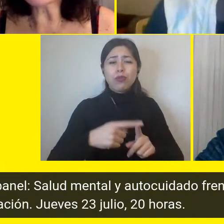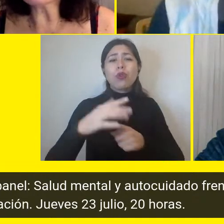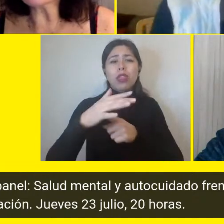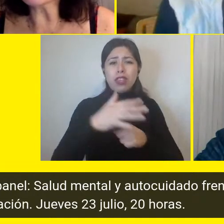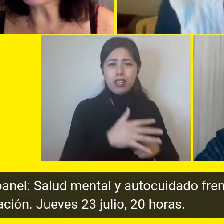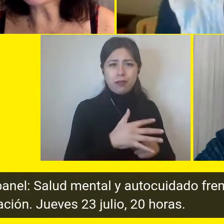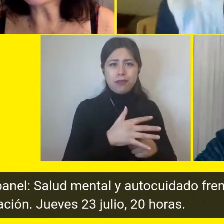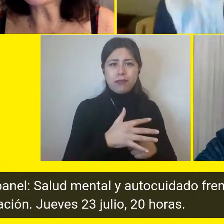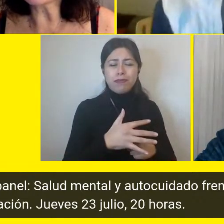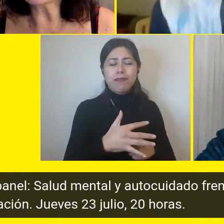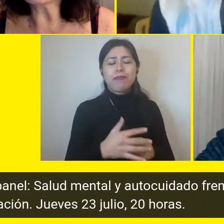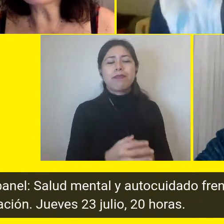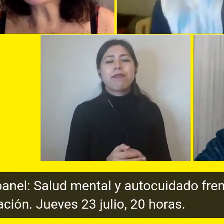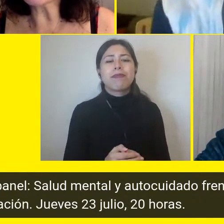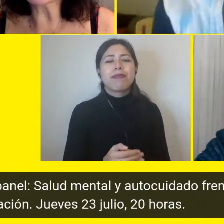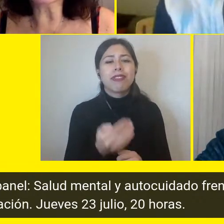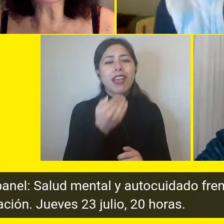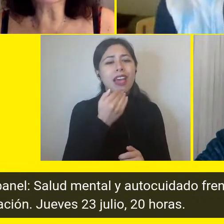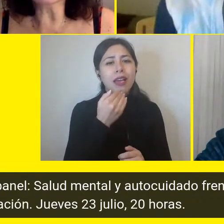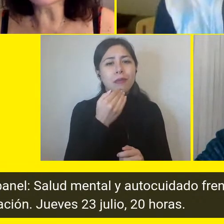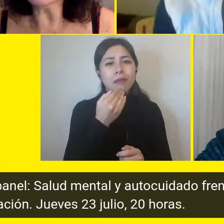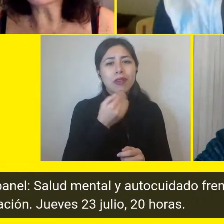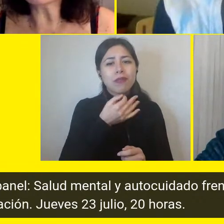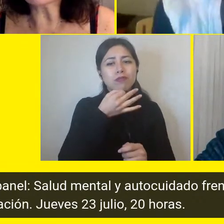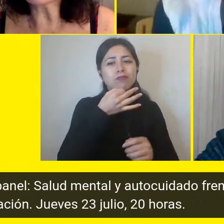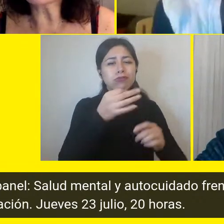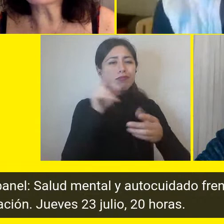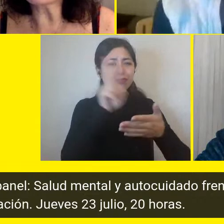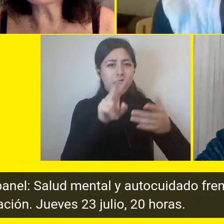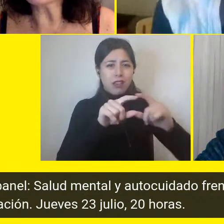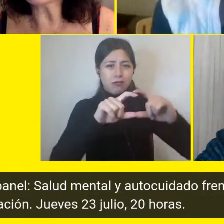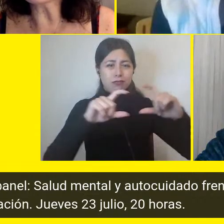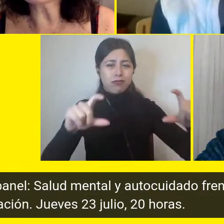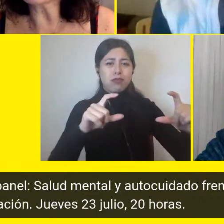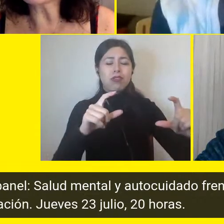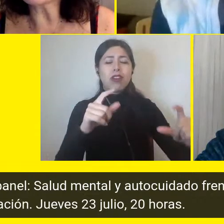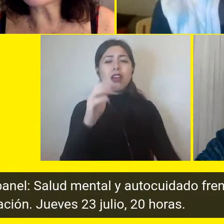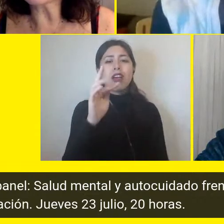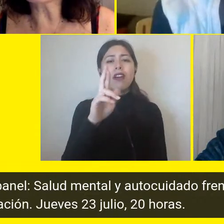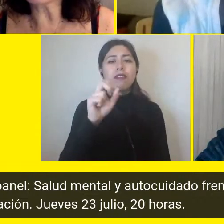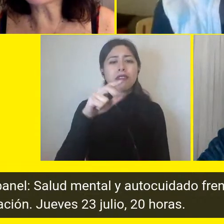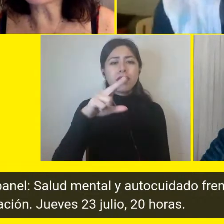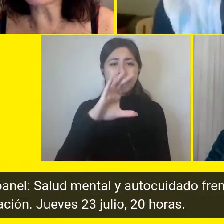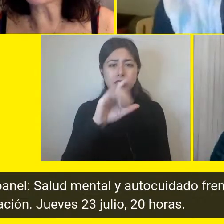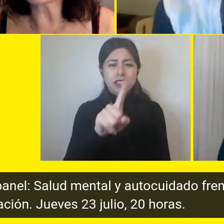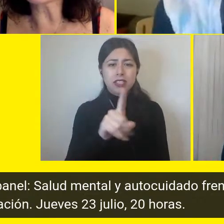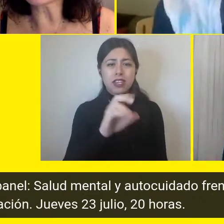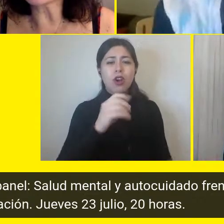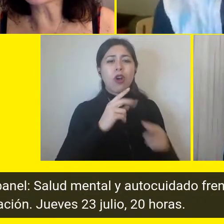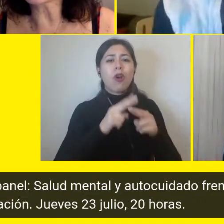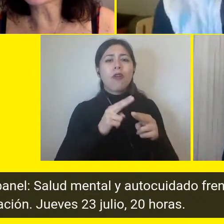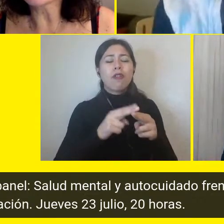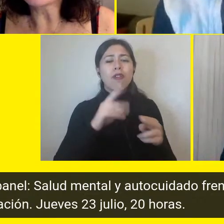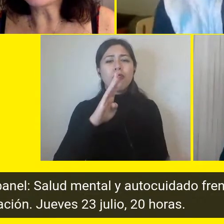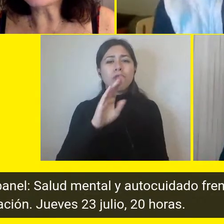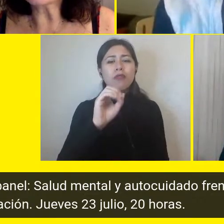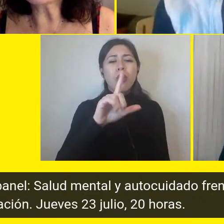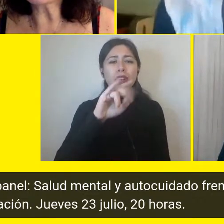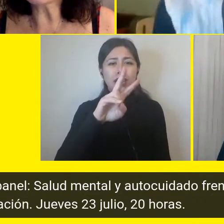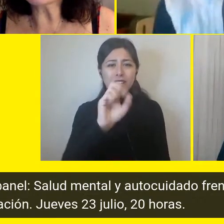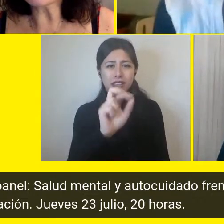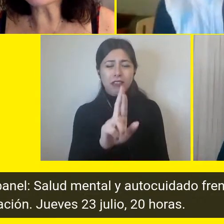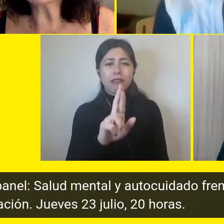Quiero pasar también, leer un mensaje que nos llegó de Francisco Bolívar. Dice, felicidades por el lenguaje de señas.